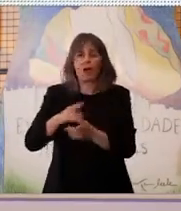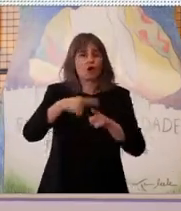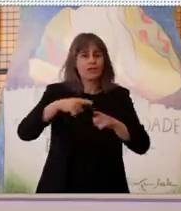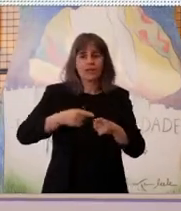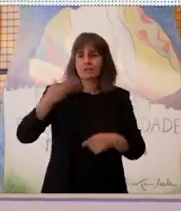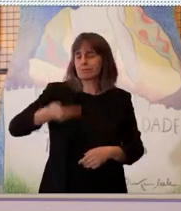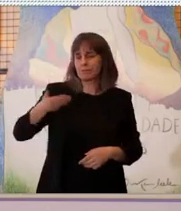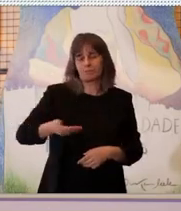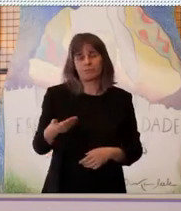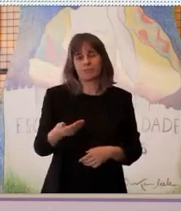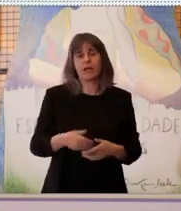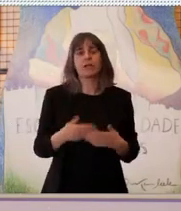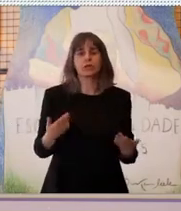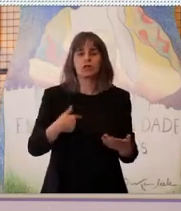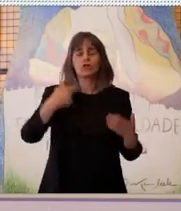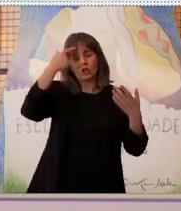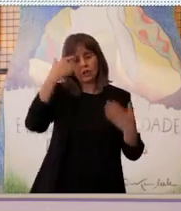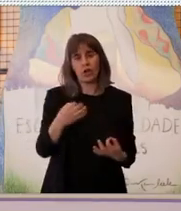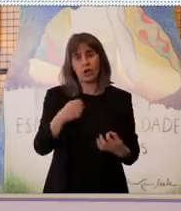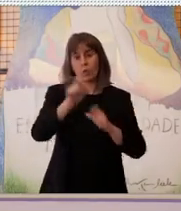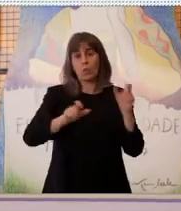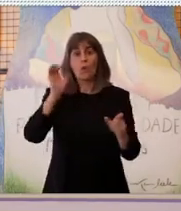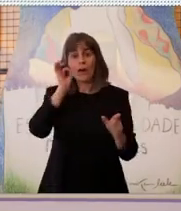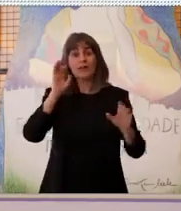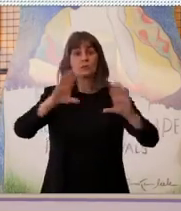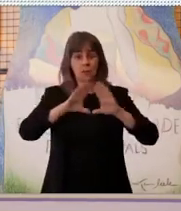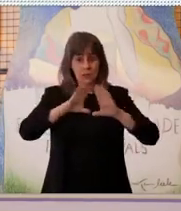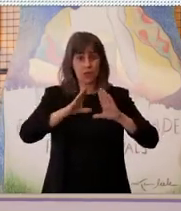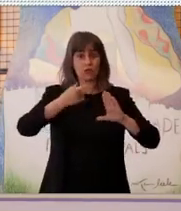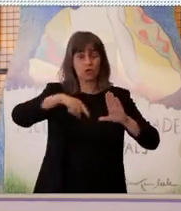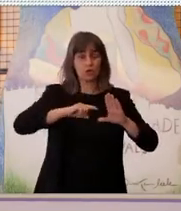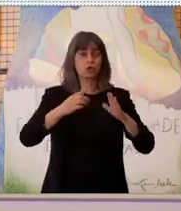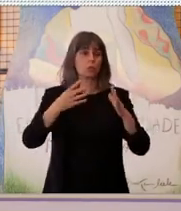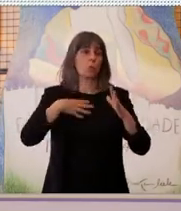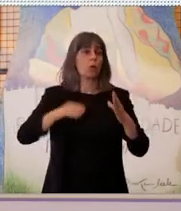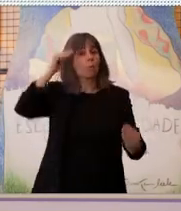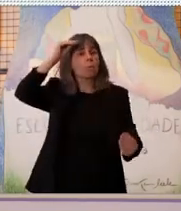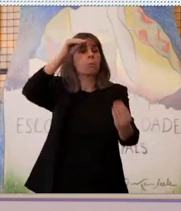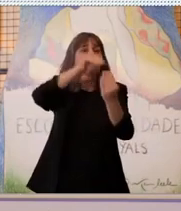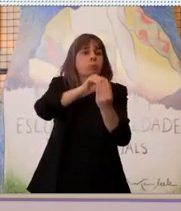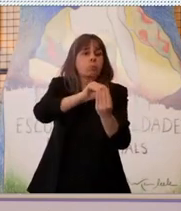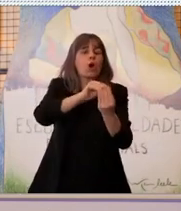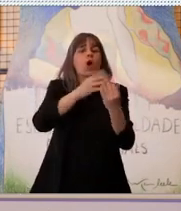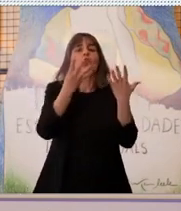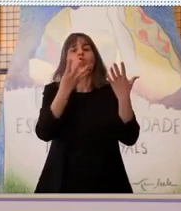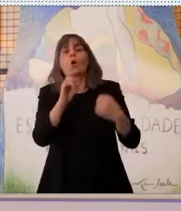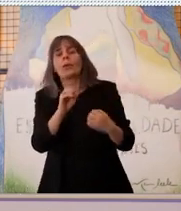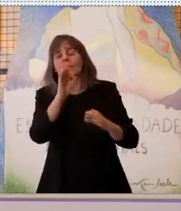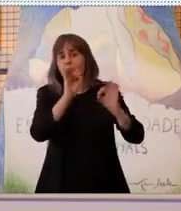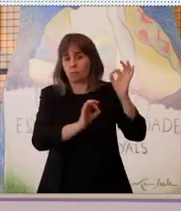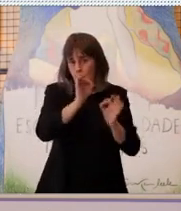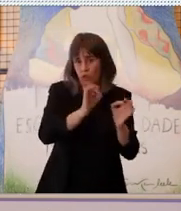yo creo que bueno las mujeres feministas que compartimos el 90 a veces el siempre a veces el 90